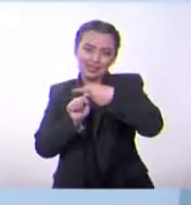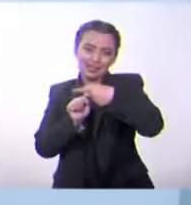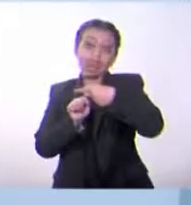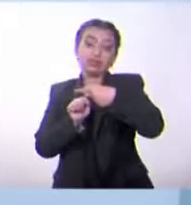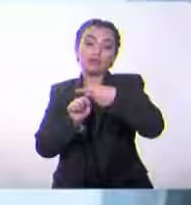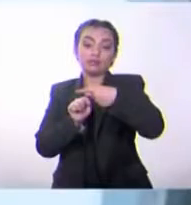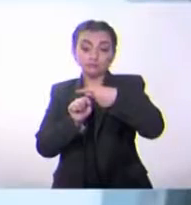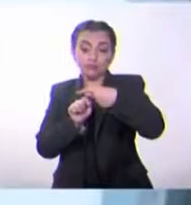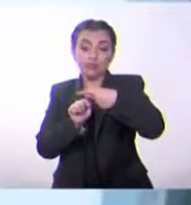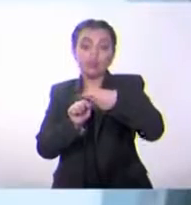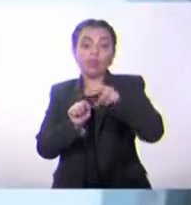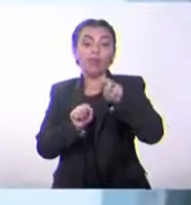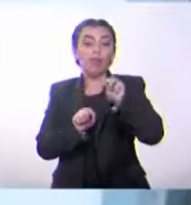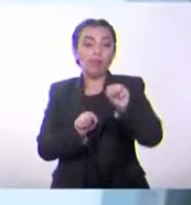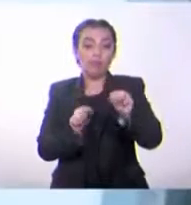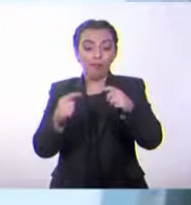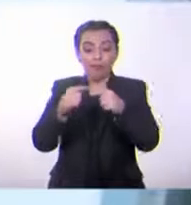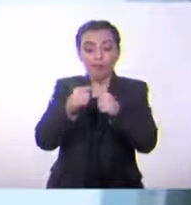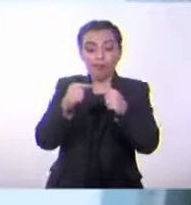y nos da